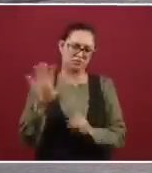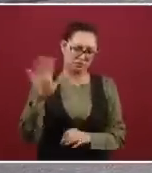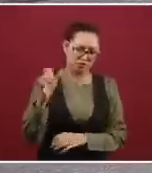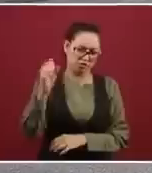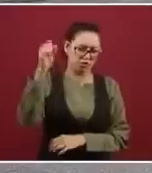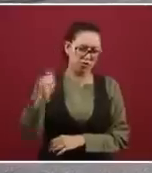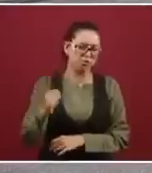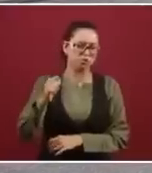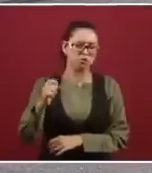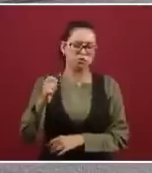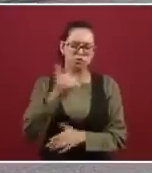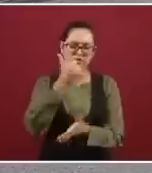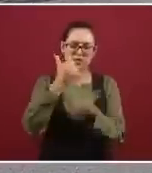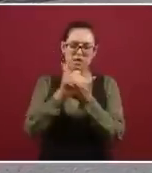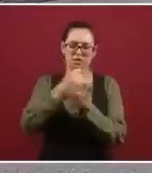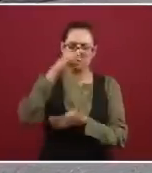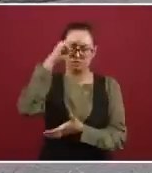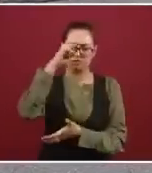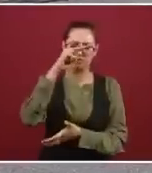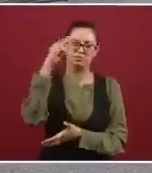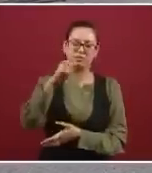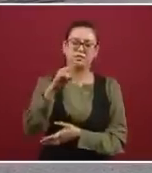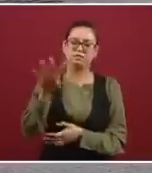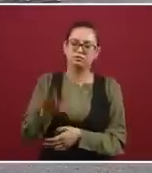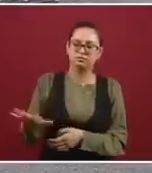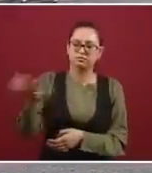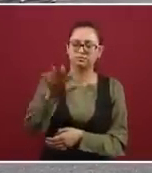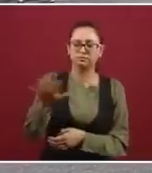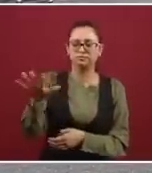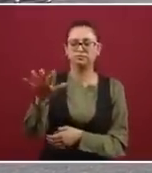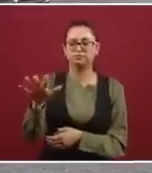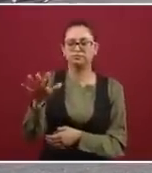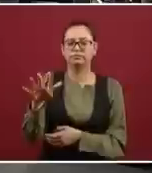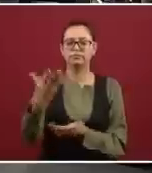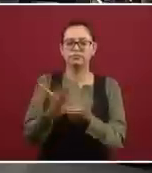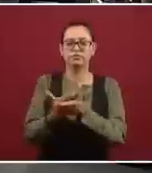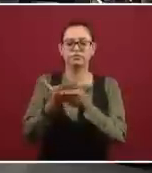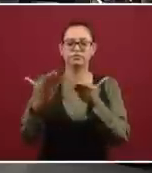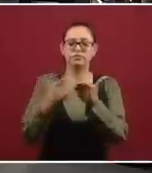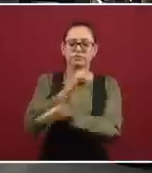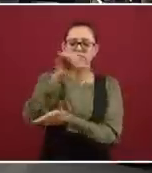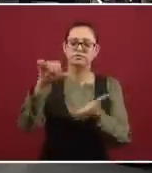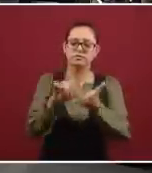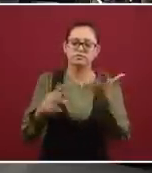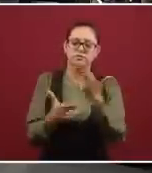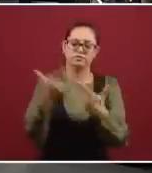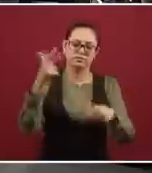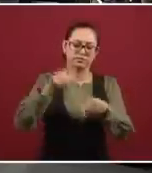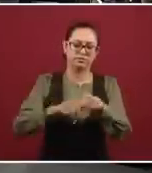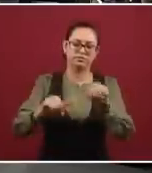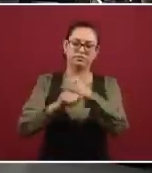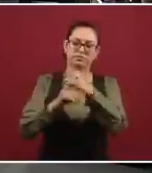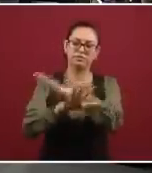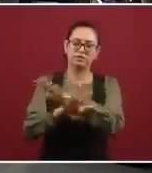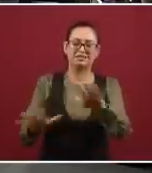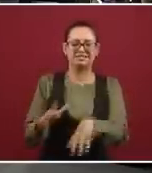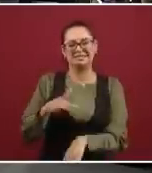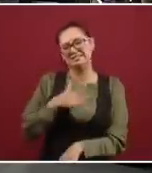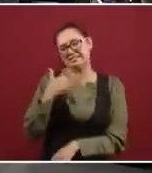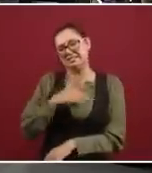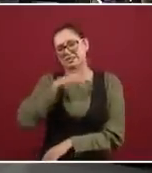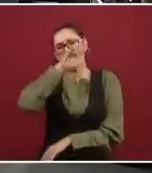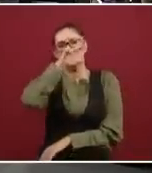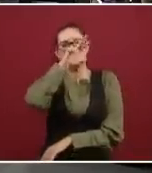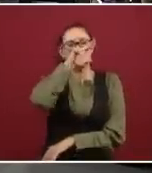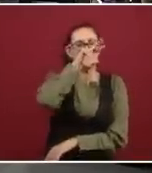están viendo en la interior de la República, ahora Centro Nacional de Información, está preocupada porque su economía